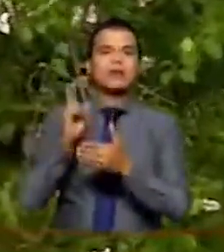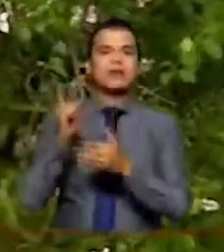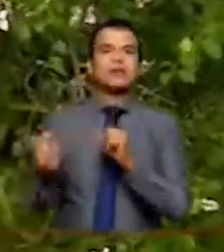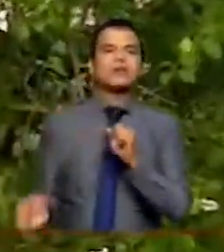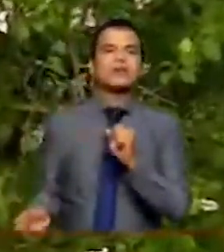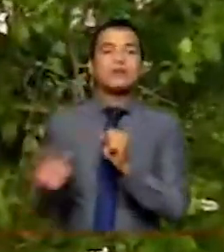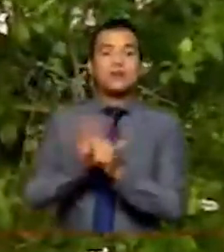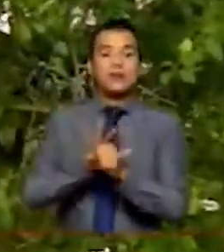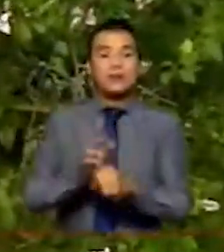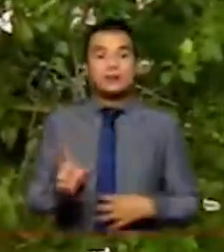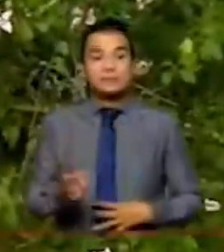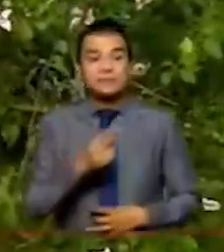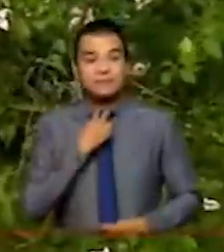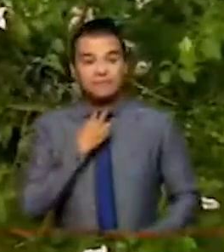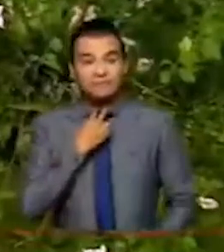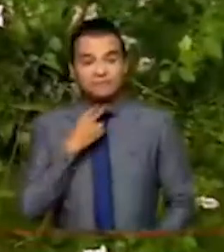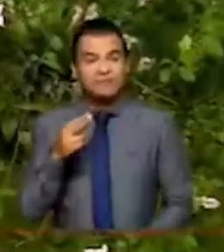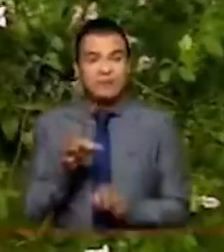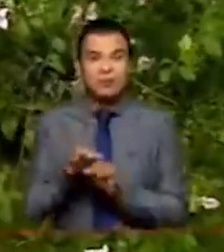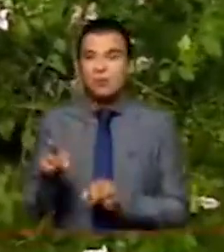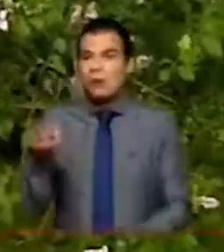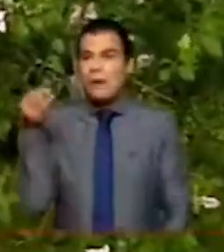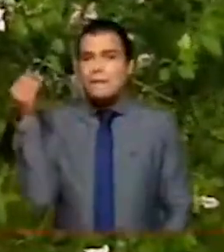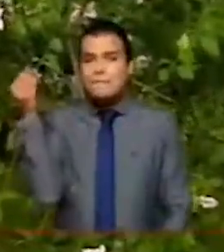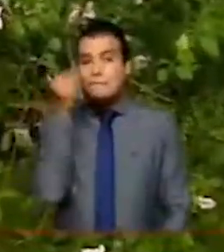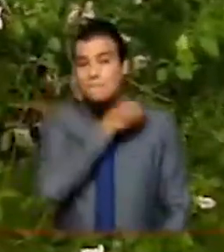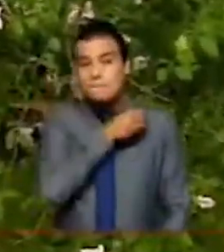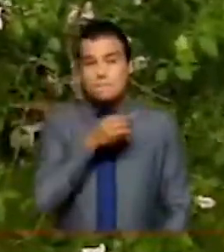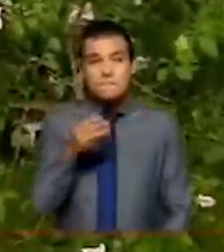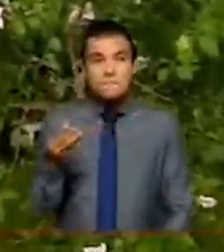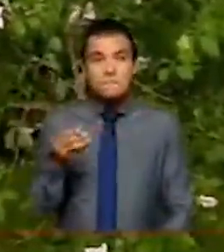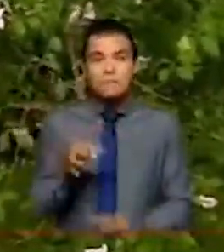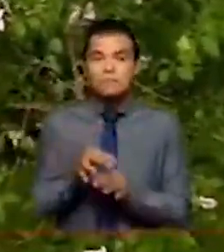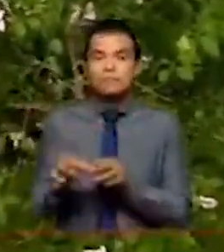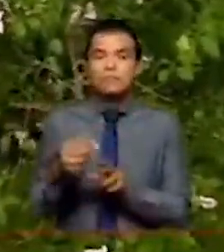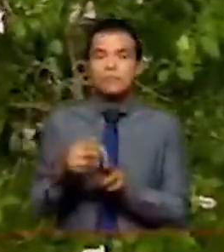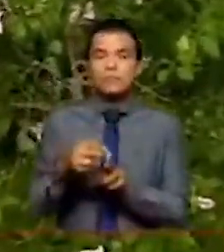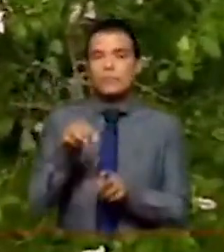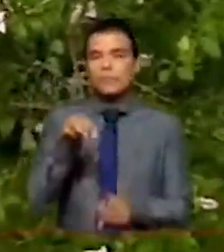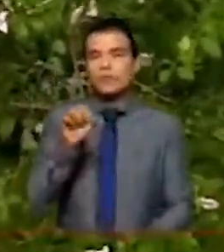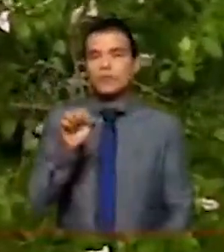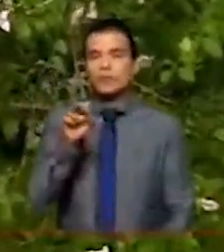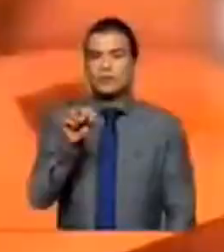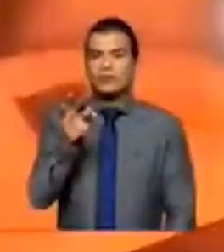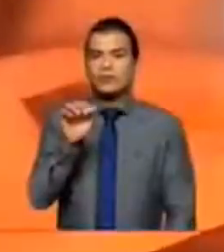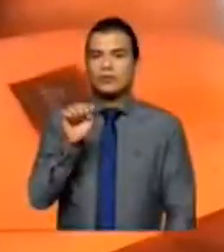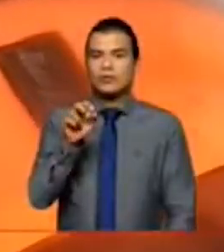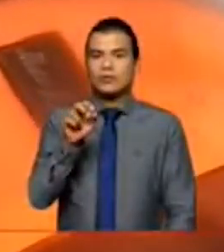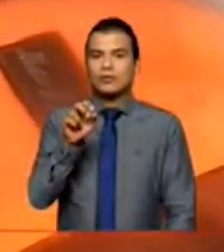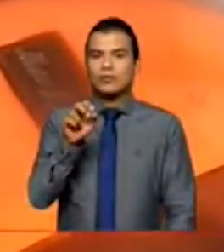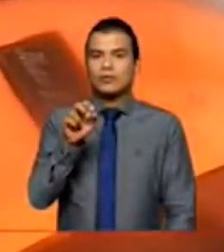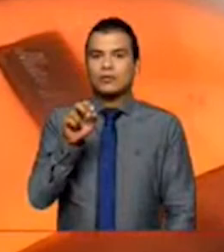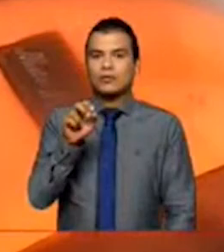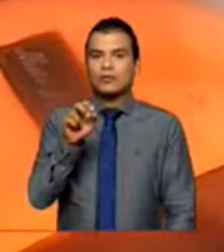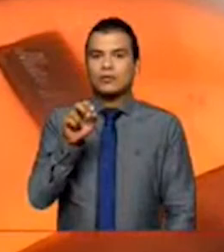quedé atrapado literalmente en un pueblo fantasma porque Montañita Beach es solo turismo.